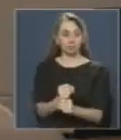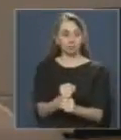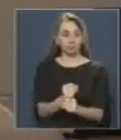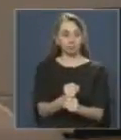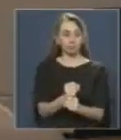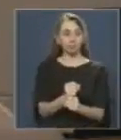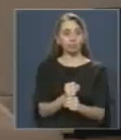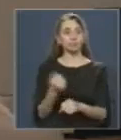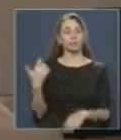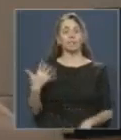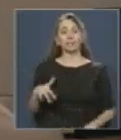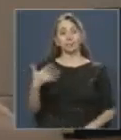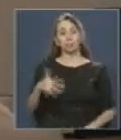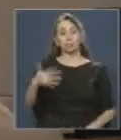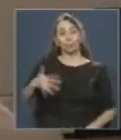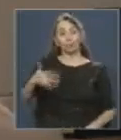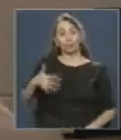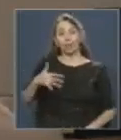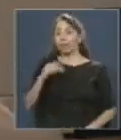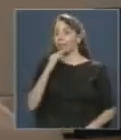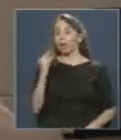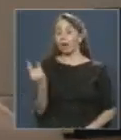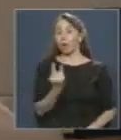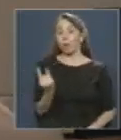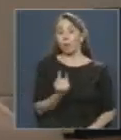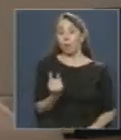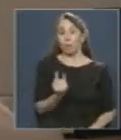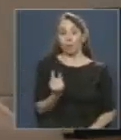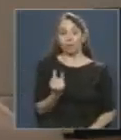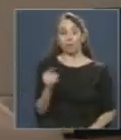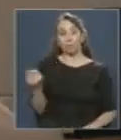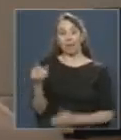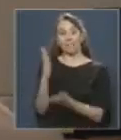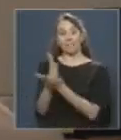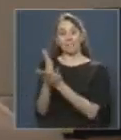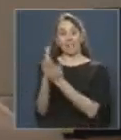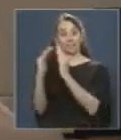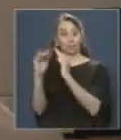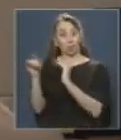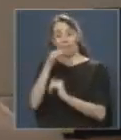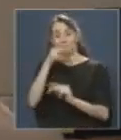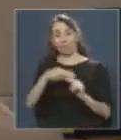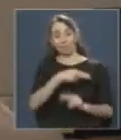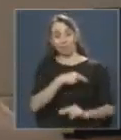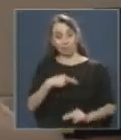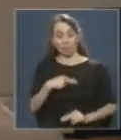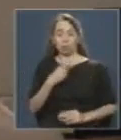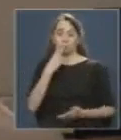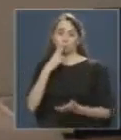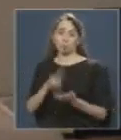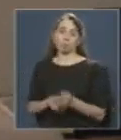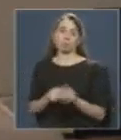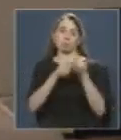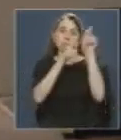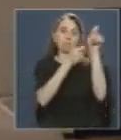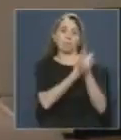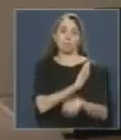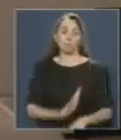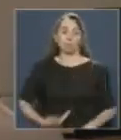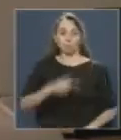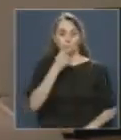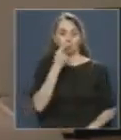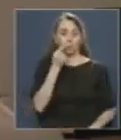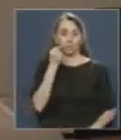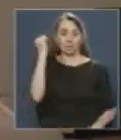dada la importancia y urgencia del caso, solicito por su intermedio oficiar al presidente de la República, Sebastián